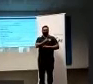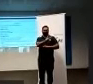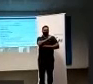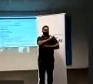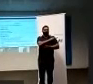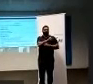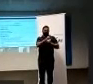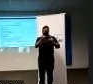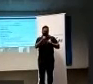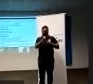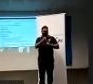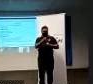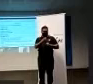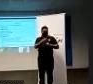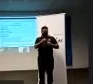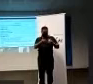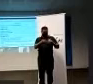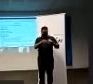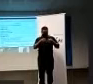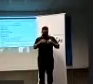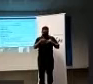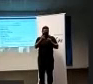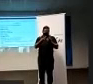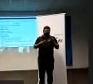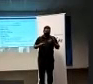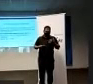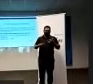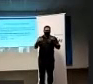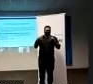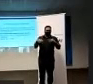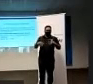en Estados Unidos principalmente. Siguiente.